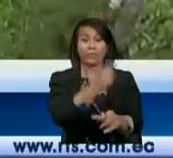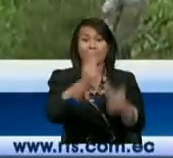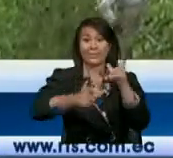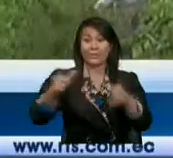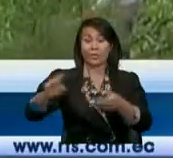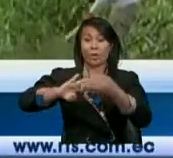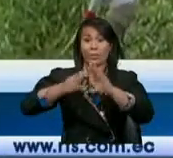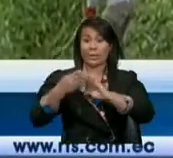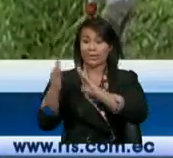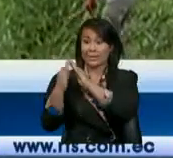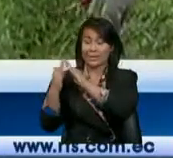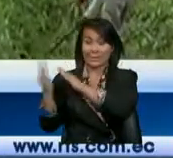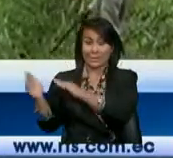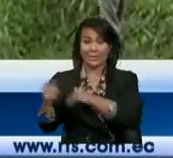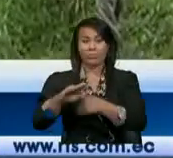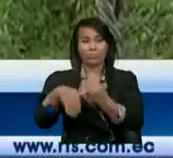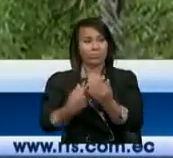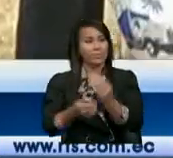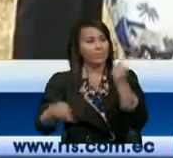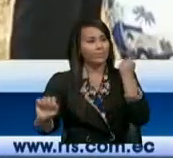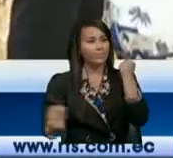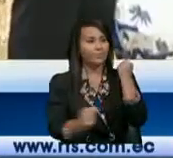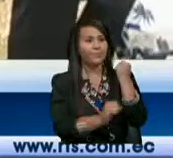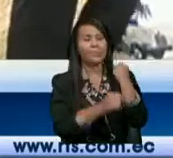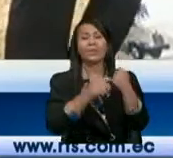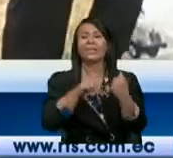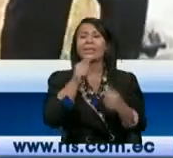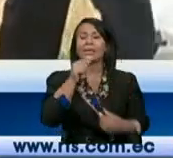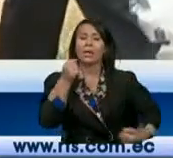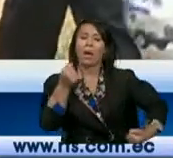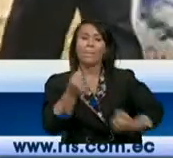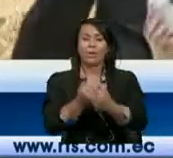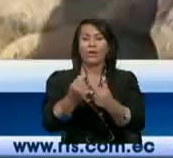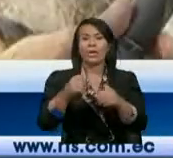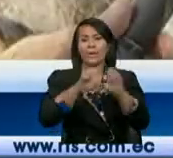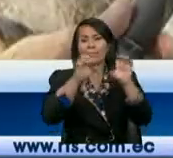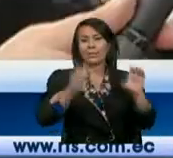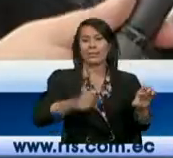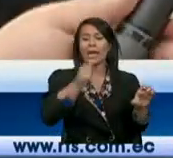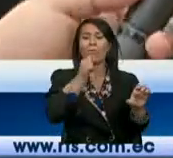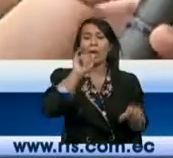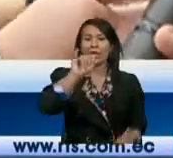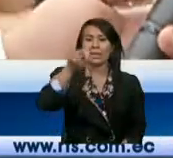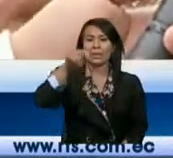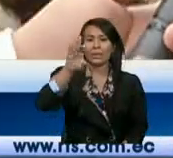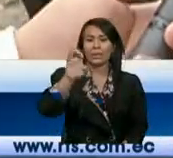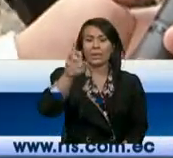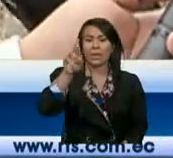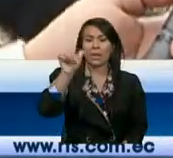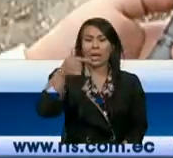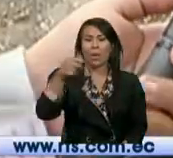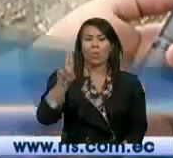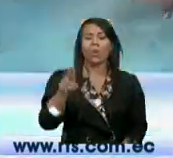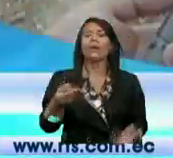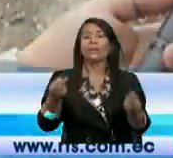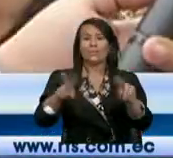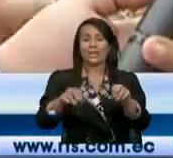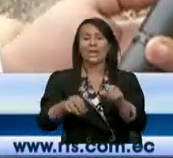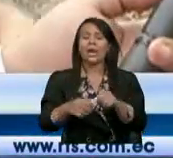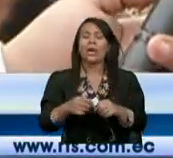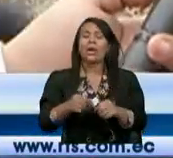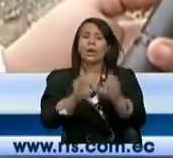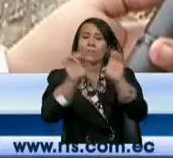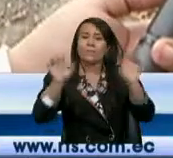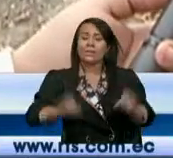limpieza preinvernal que contó con el apoyo de Interagua y Puerto Limpio. Porque el preinvernal se hace siempre y